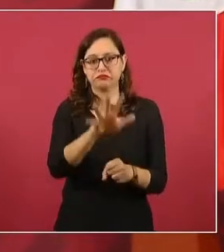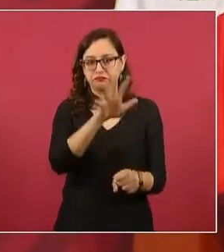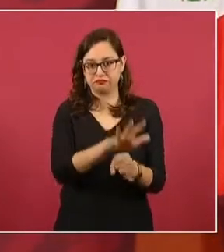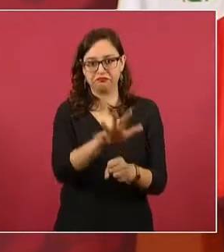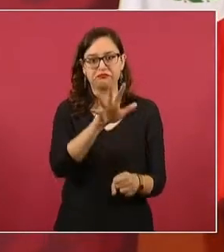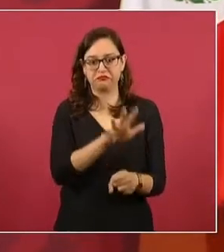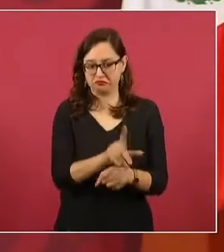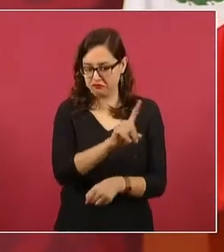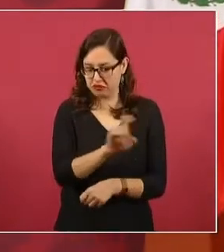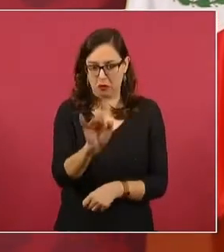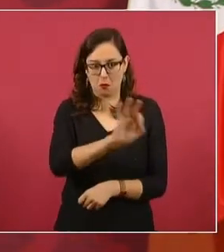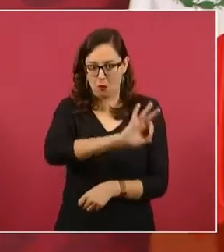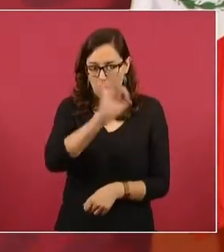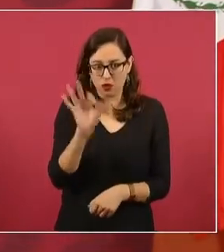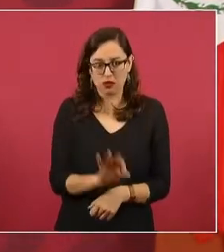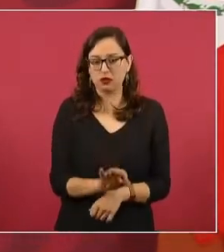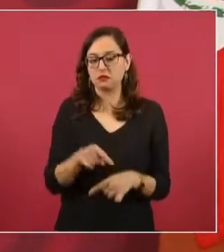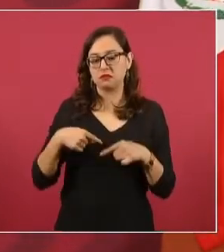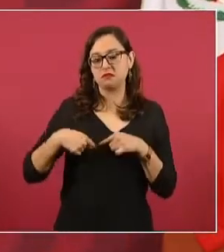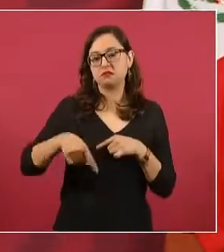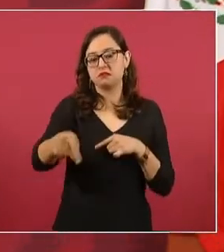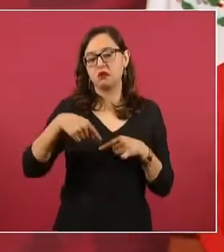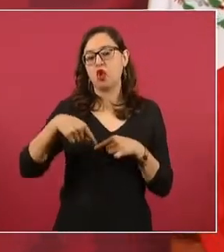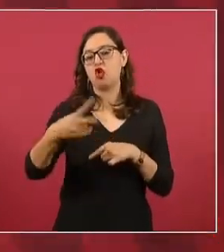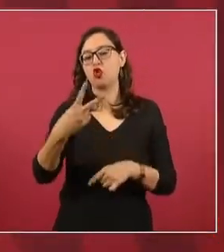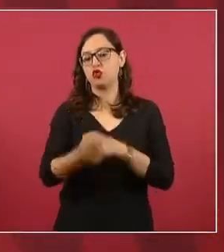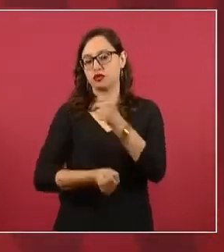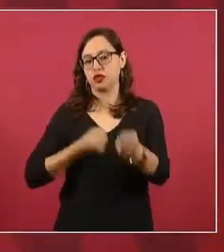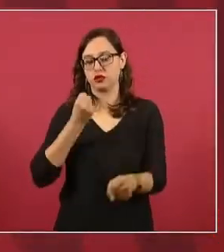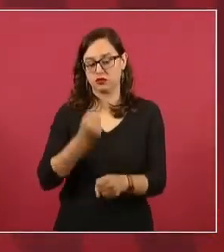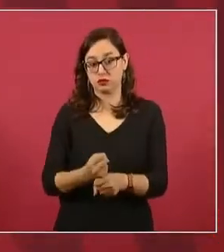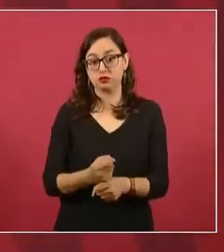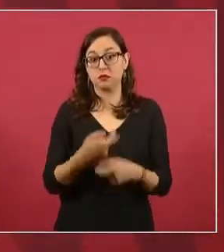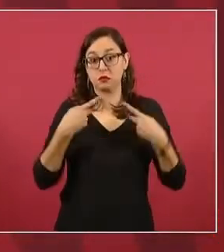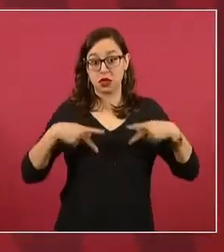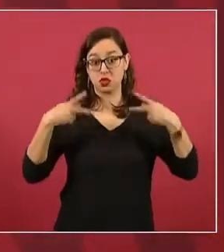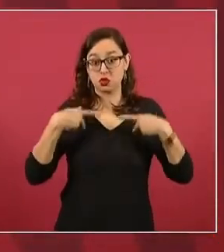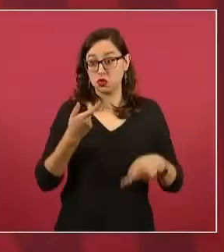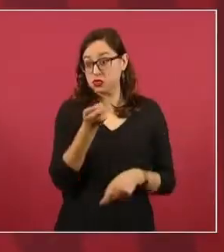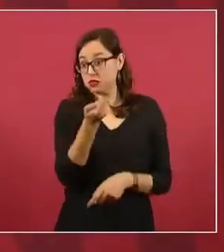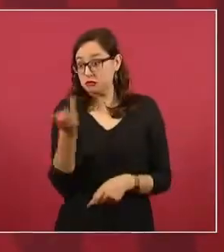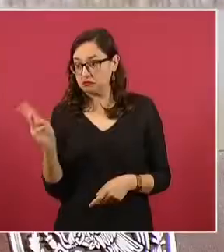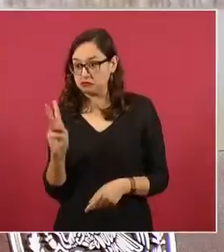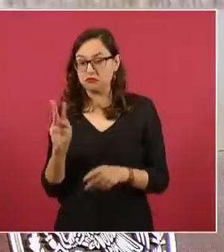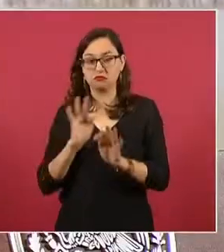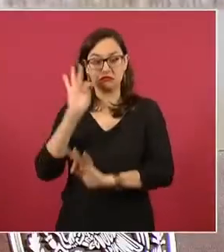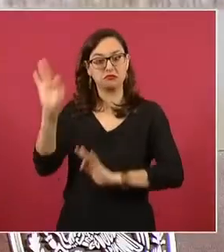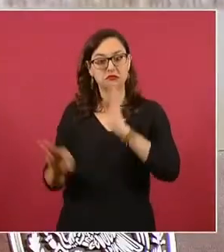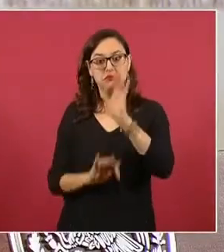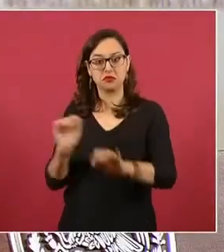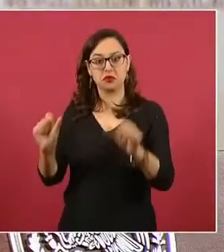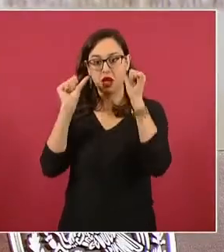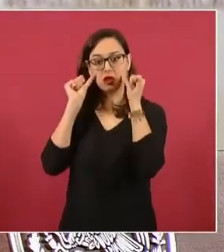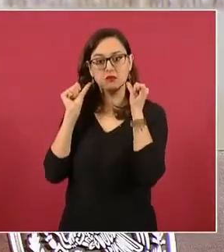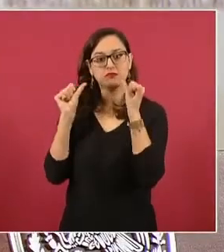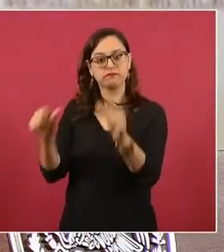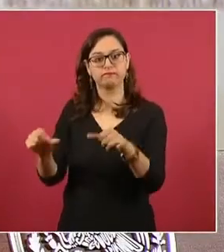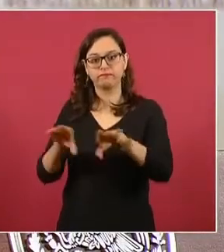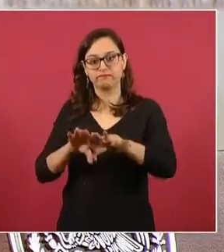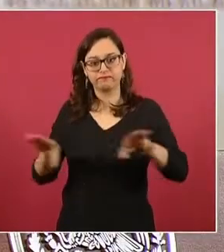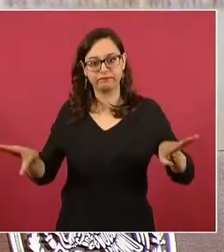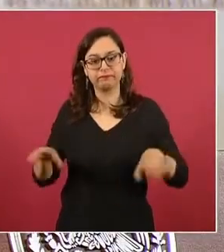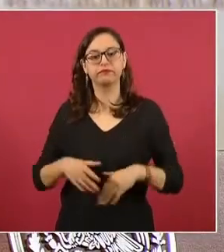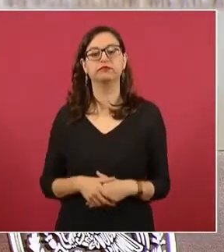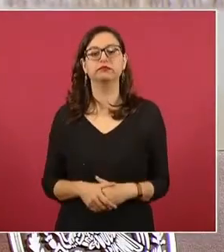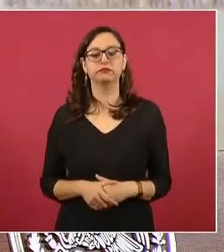para que todo el que no tenga seguridad social sea atendido, toda la población sea